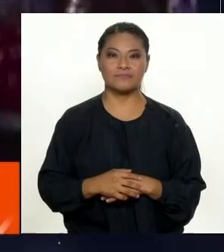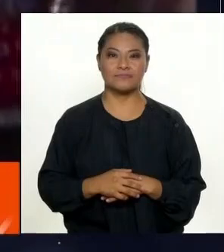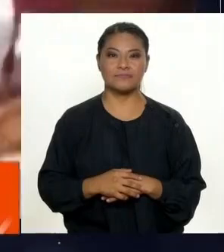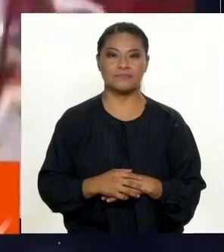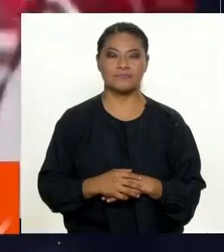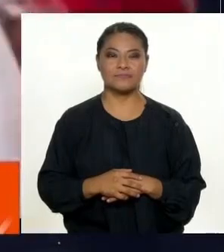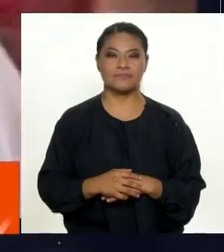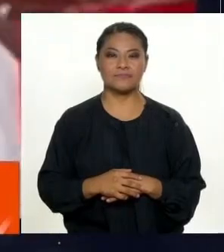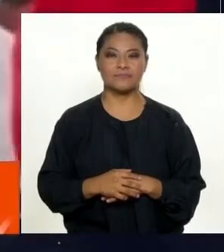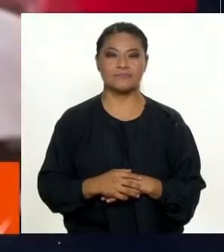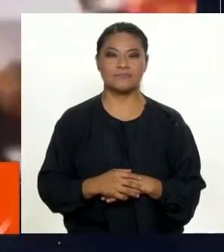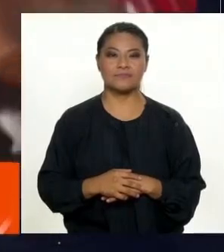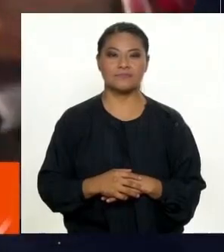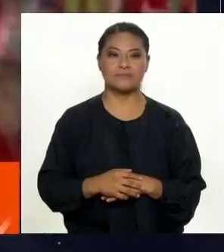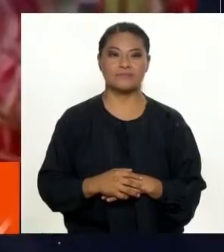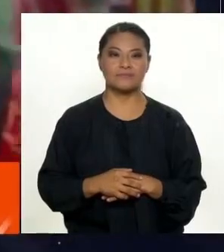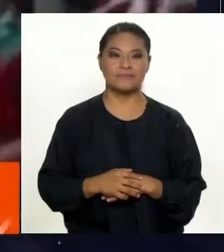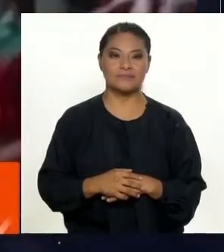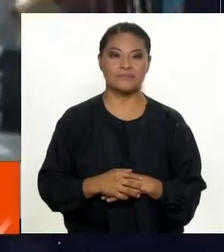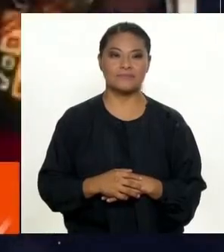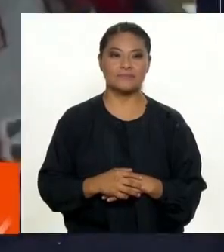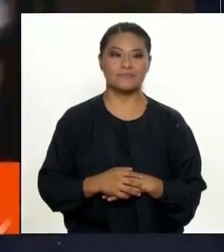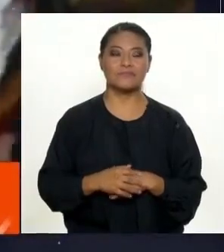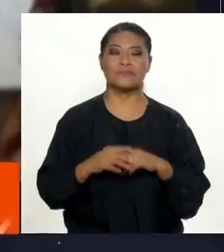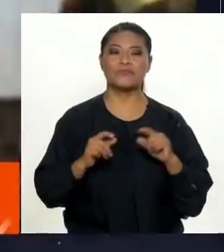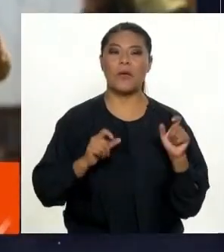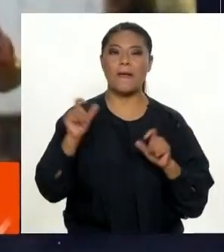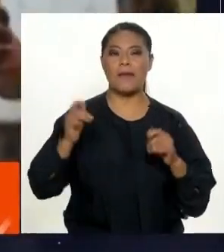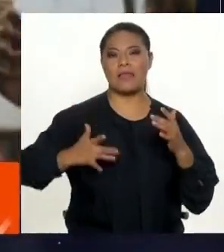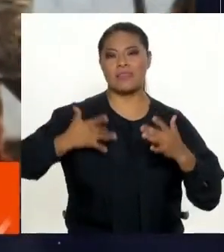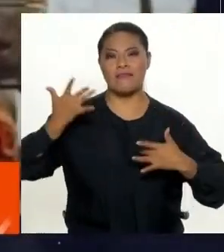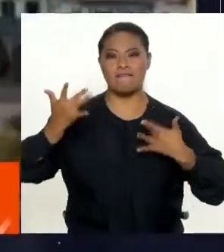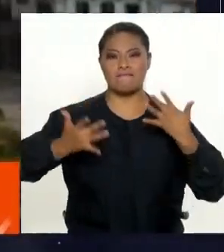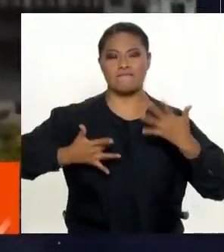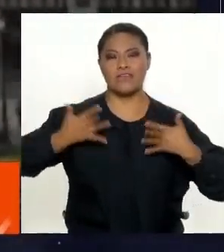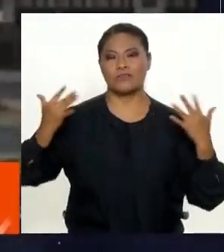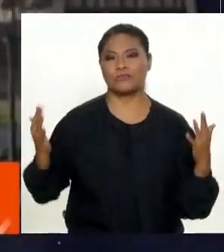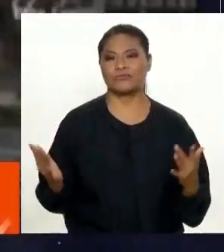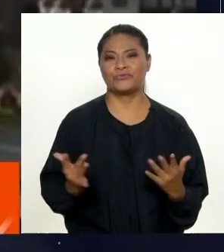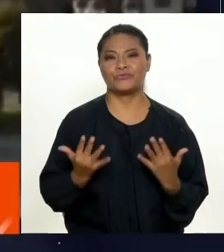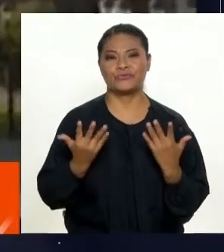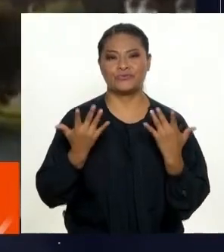And you are all invited to join this magical event.